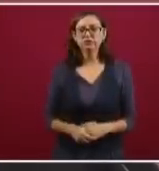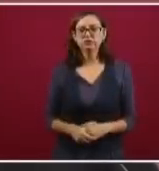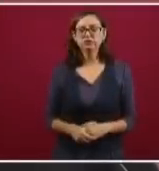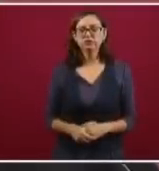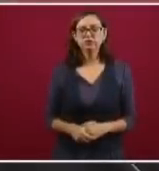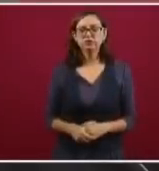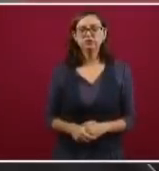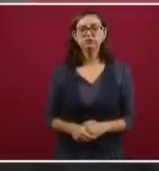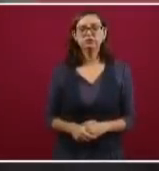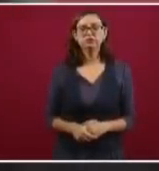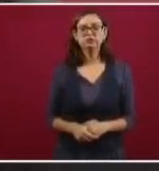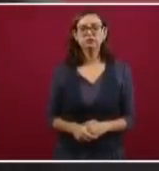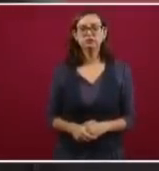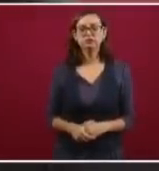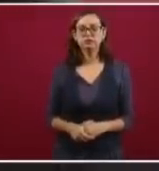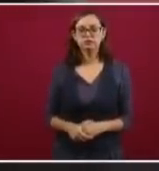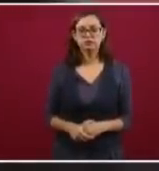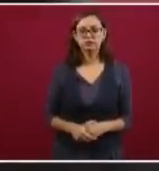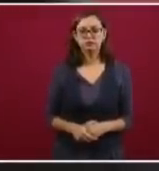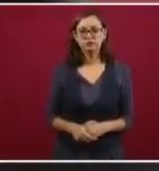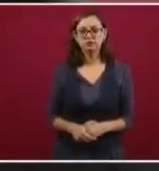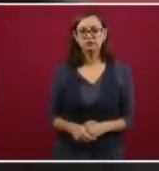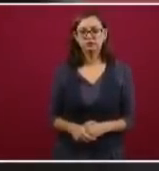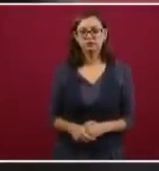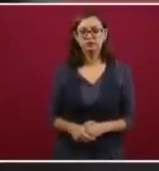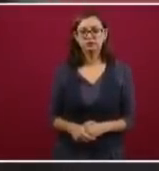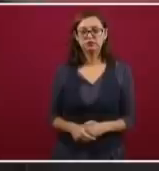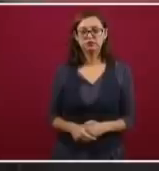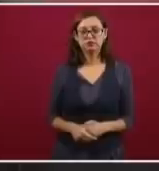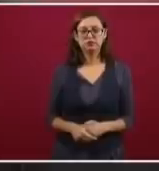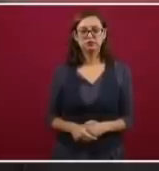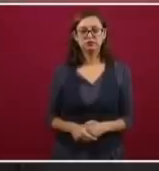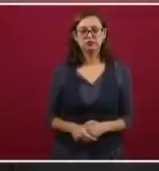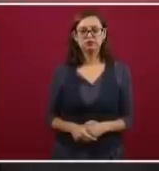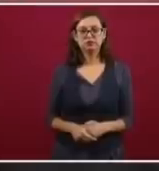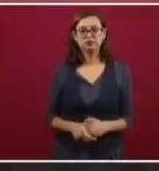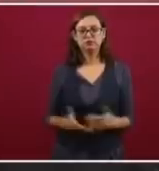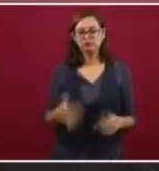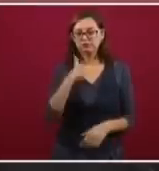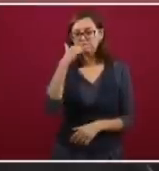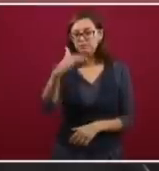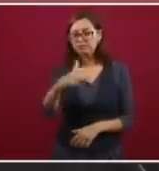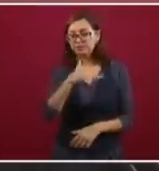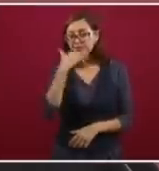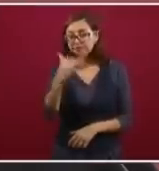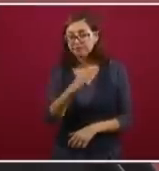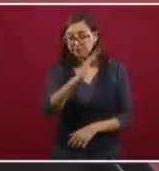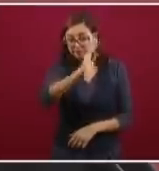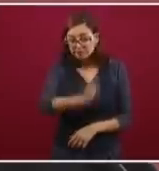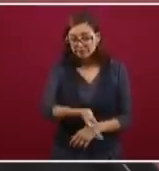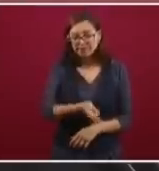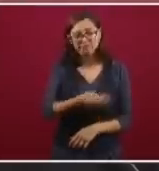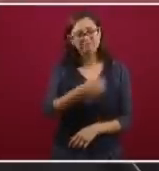que no apostemos a la corrupción,